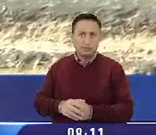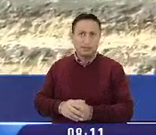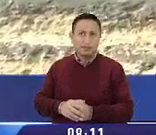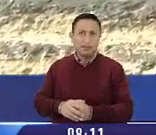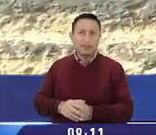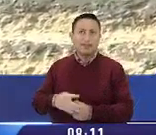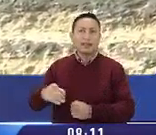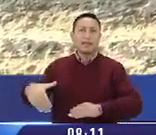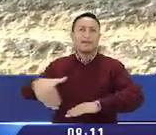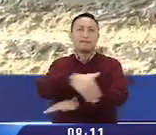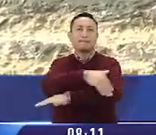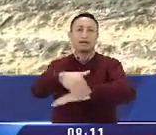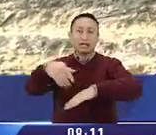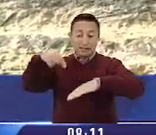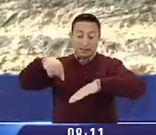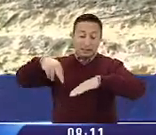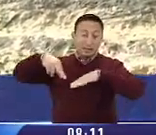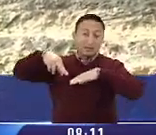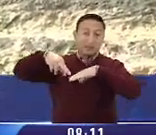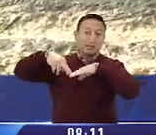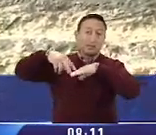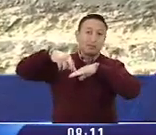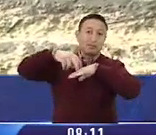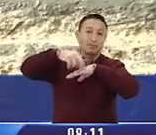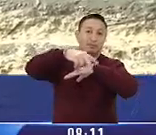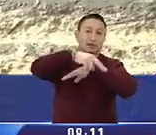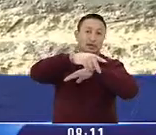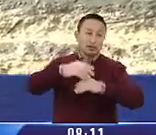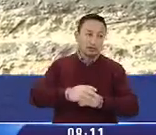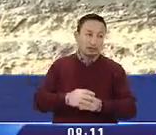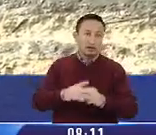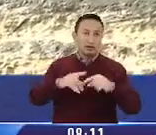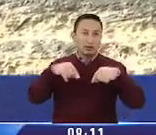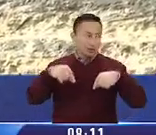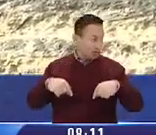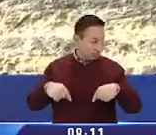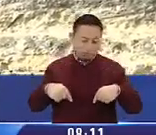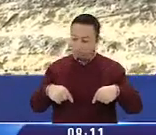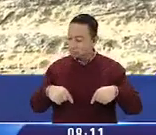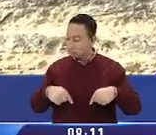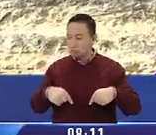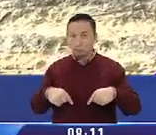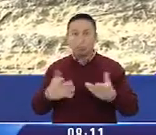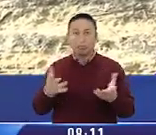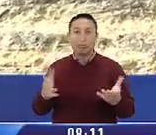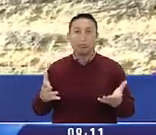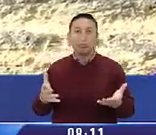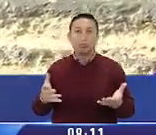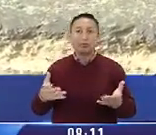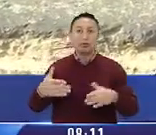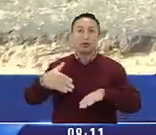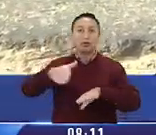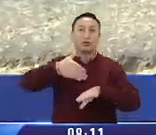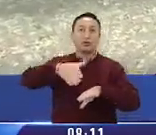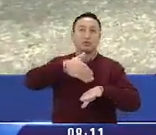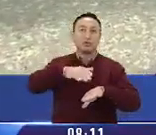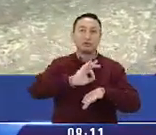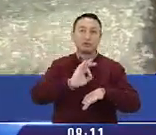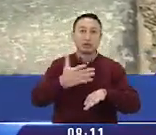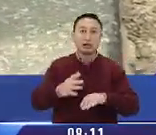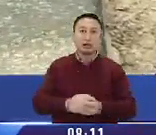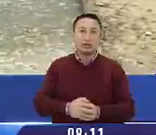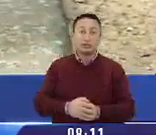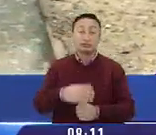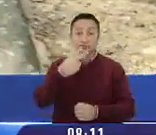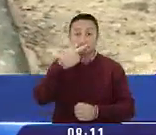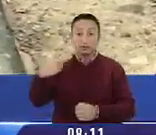que sería el paso cebra, mi vecino. Pero realmente, pues, parece que la falta de mantenimiento de la señalética en la zona también hace falta. Igualmente vemos